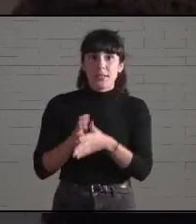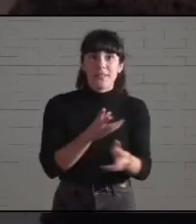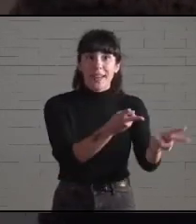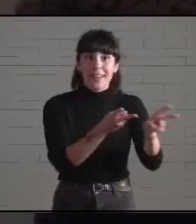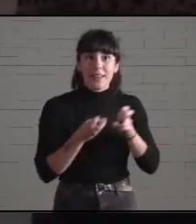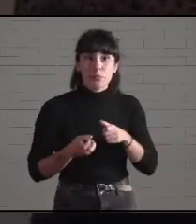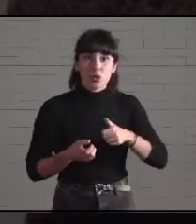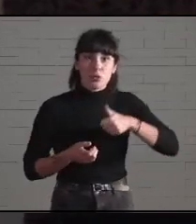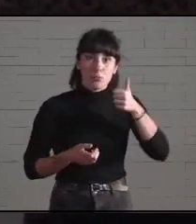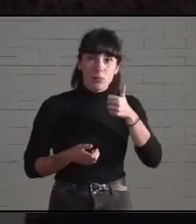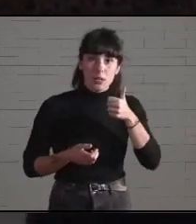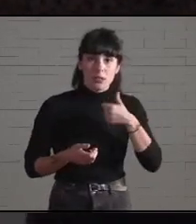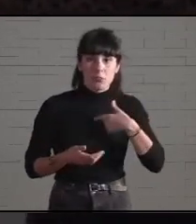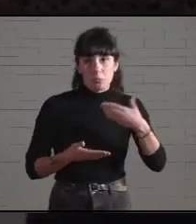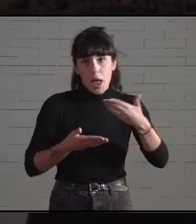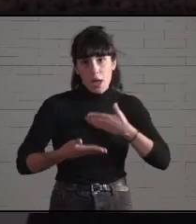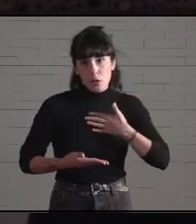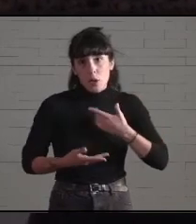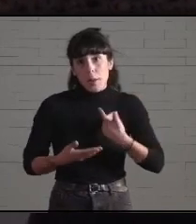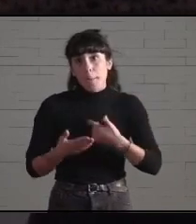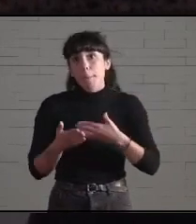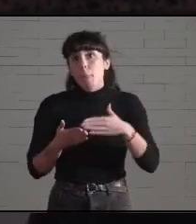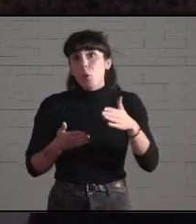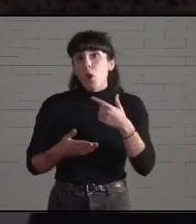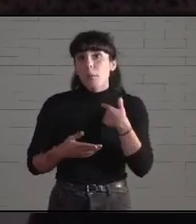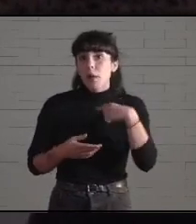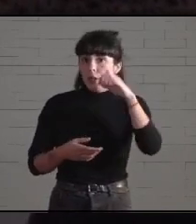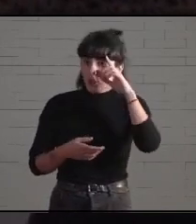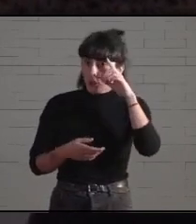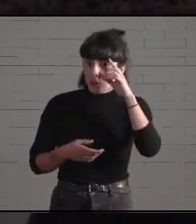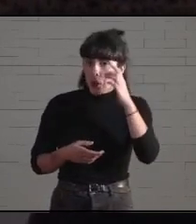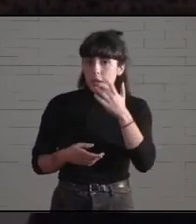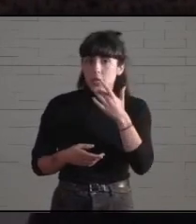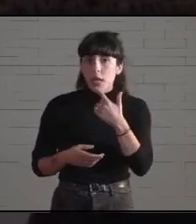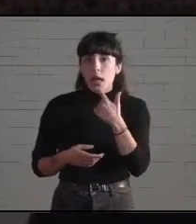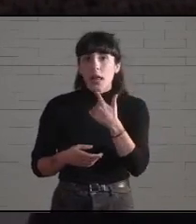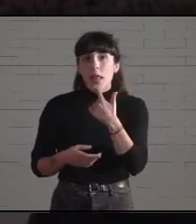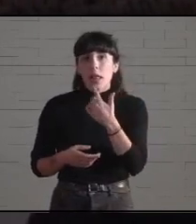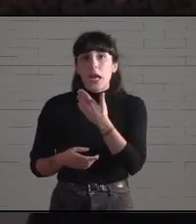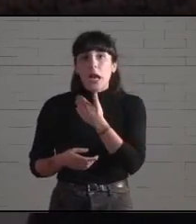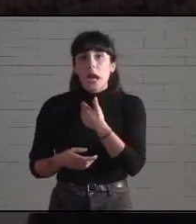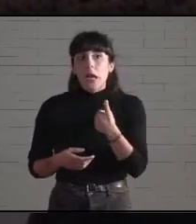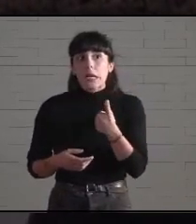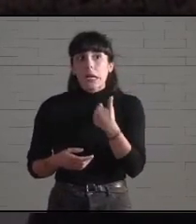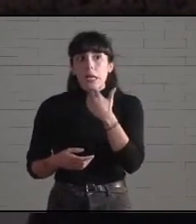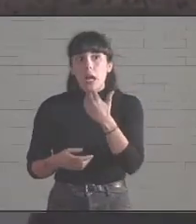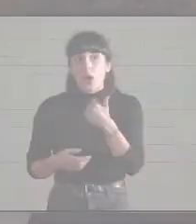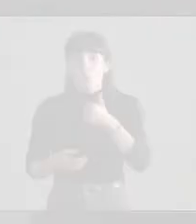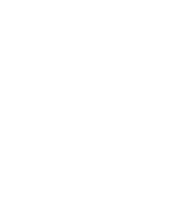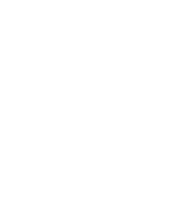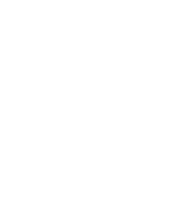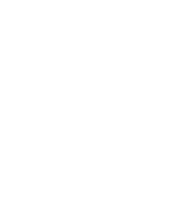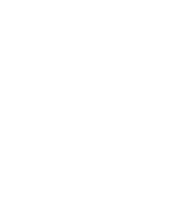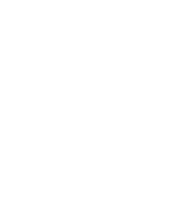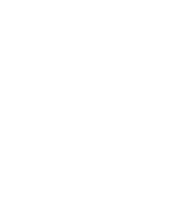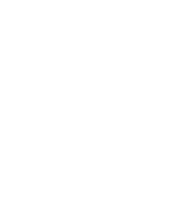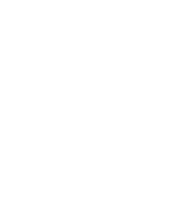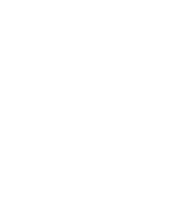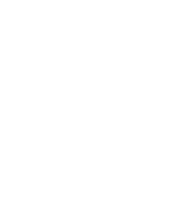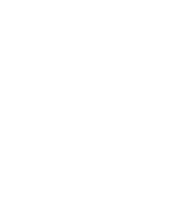y por lo demás, bueno, no sé si querías concretarlo en algo, porque por lo demás yo estoy de acuerdo.